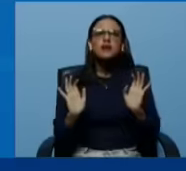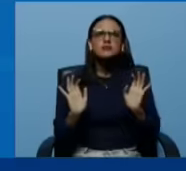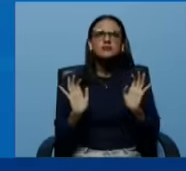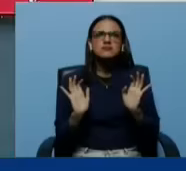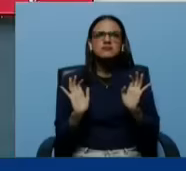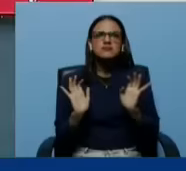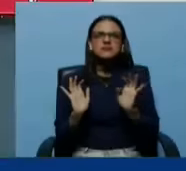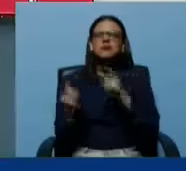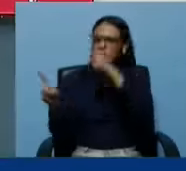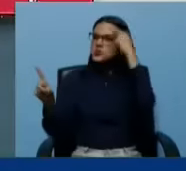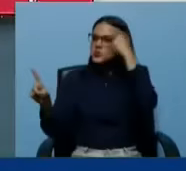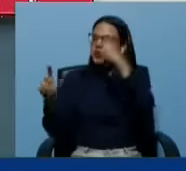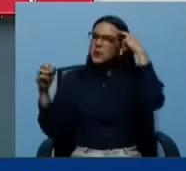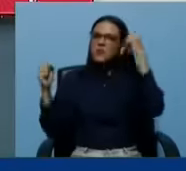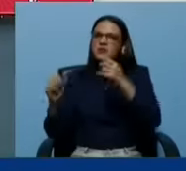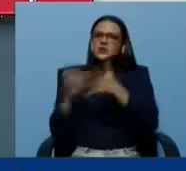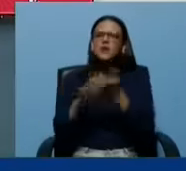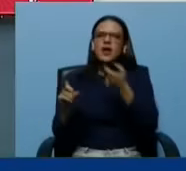Arriaza habla inglés.